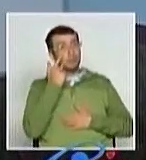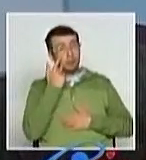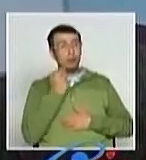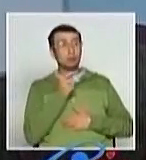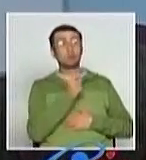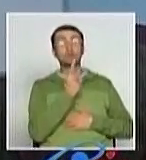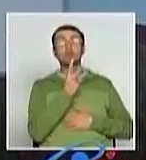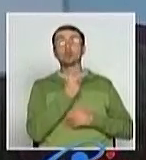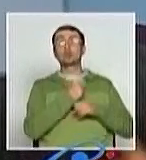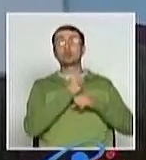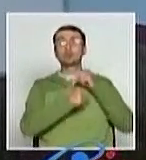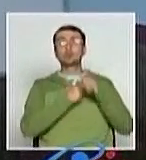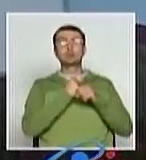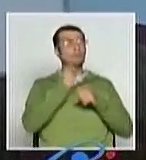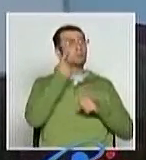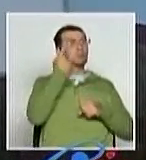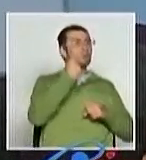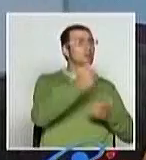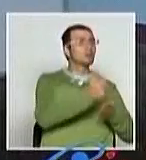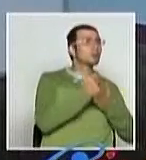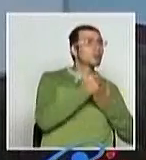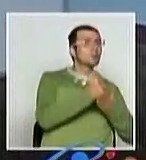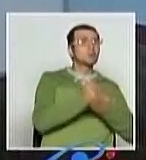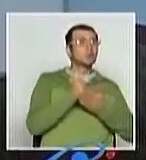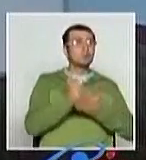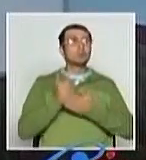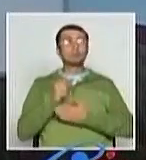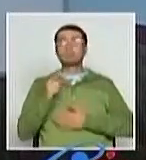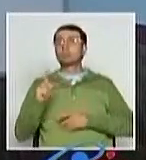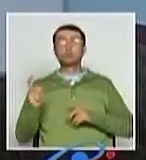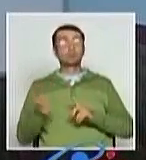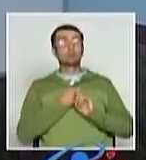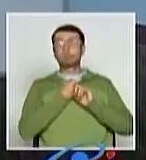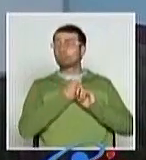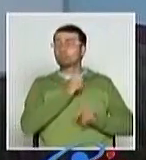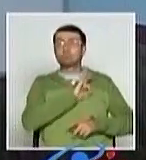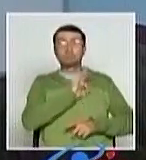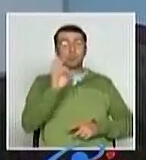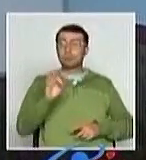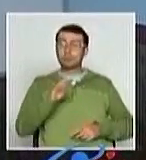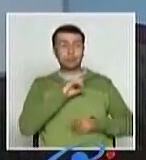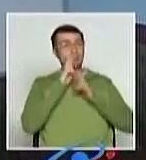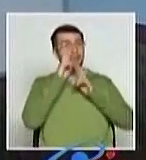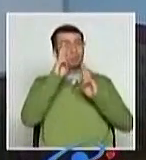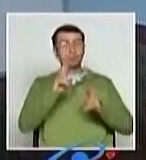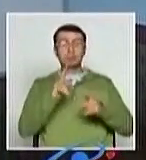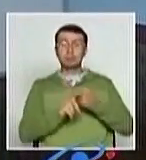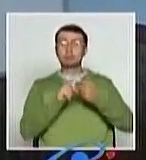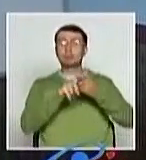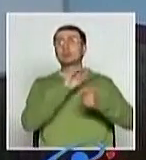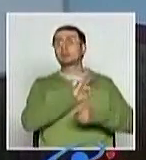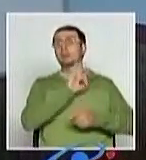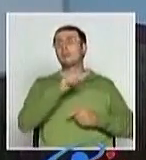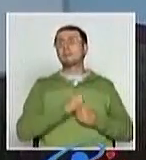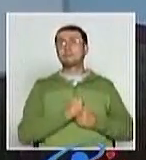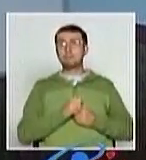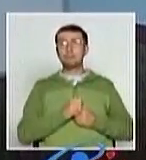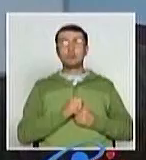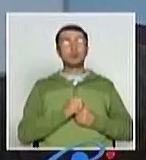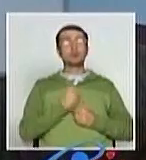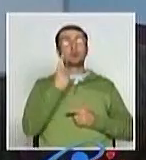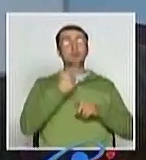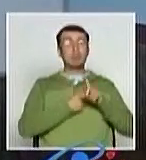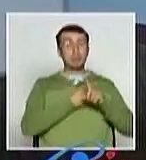años buscando ayuda profesional y nunca encontró una respuesta positiva hace un mes y medio cuando llegó al parque